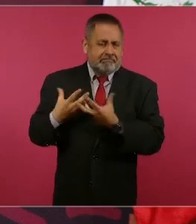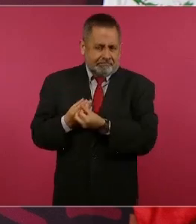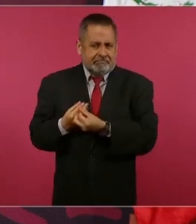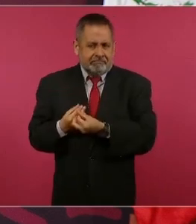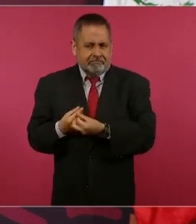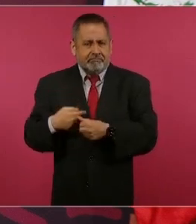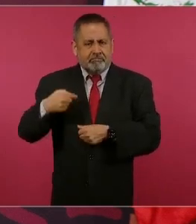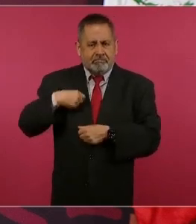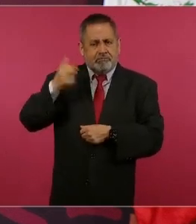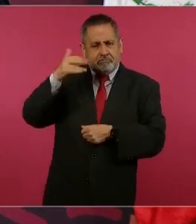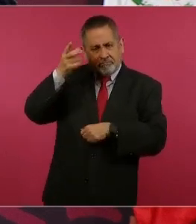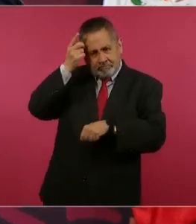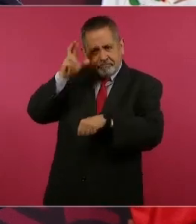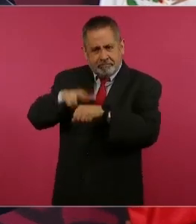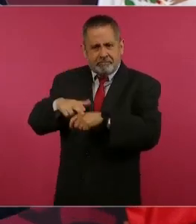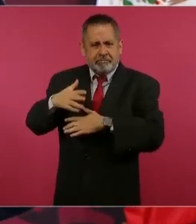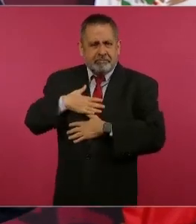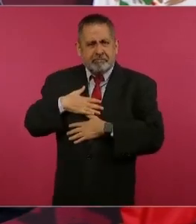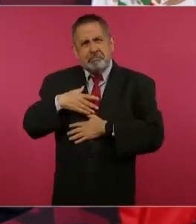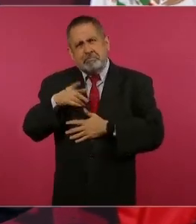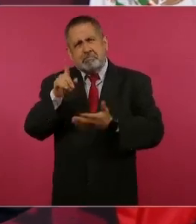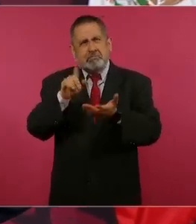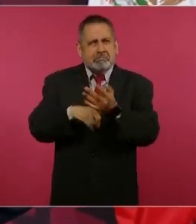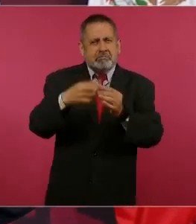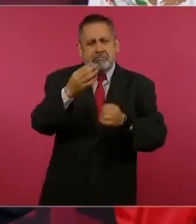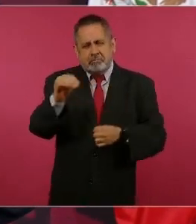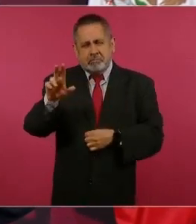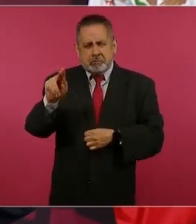cuando yo era también por los años 80.